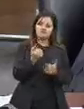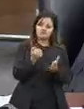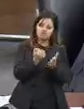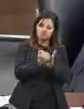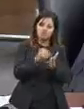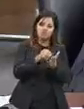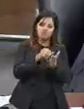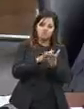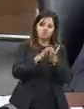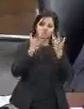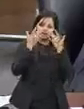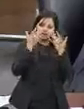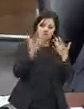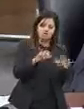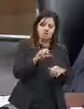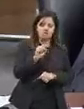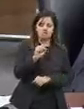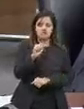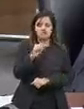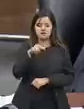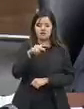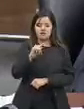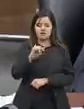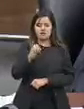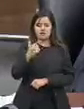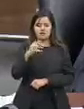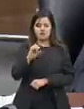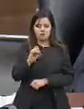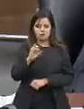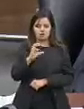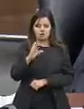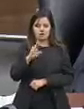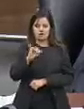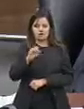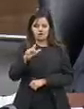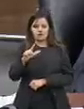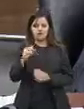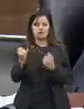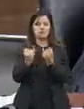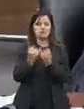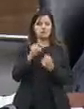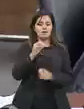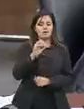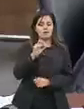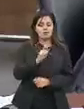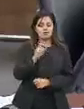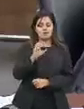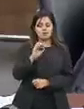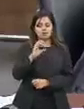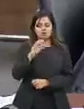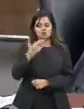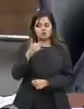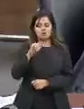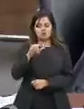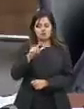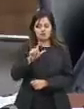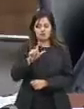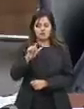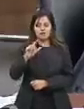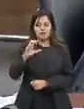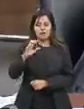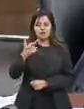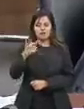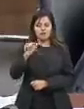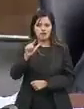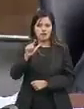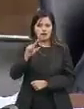a Santiago Krill y Xóchitl Gálvez para que ya dejen el cargo, para que suelten ya el hueso y se vayan a hacer sus